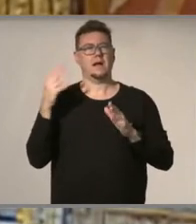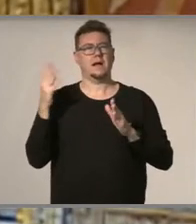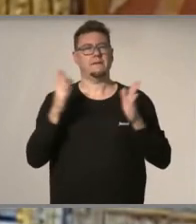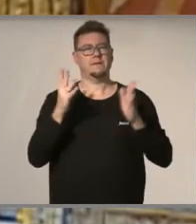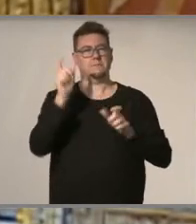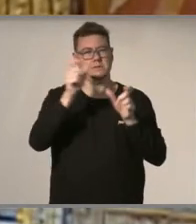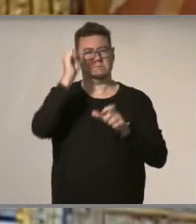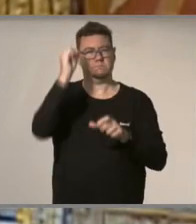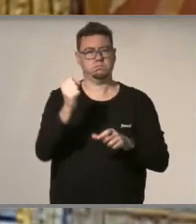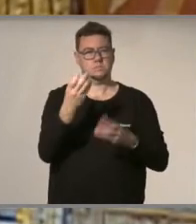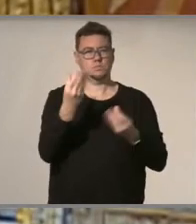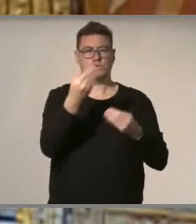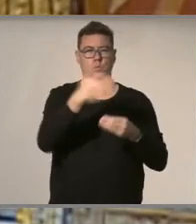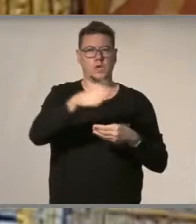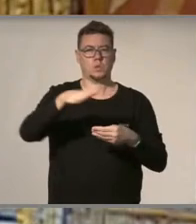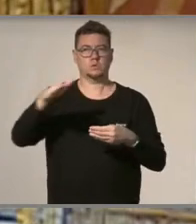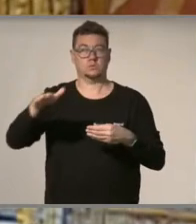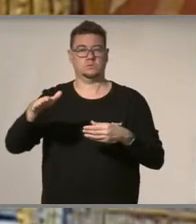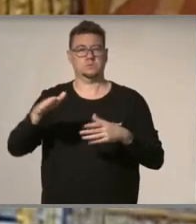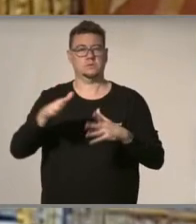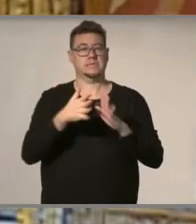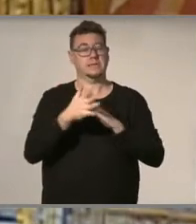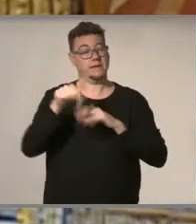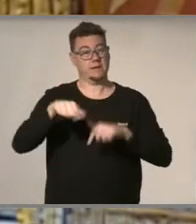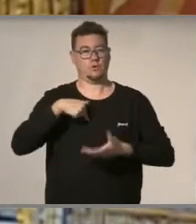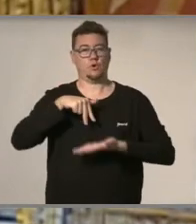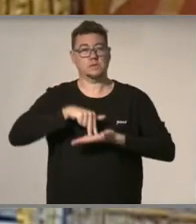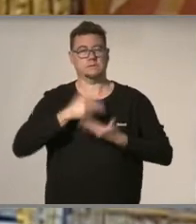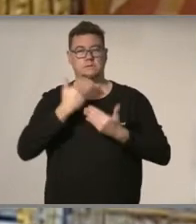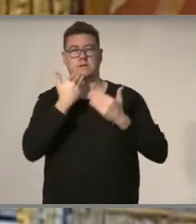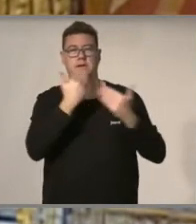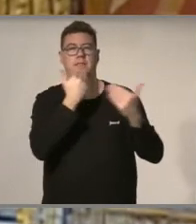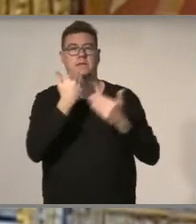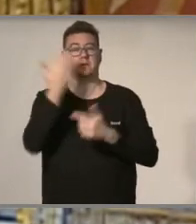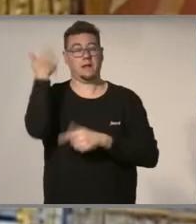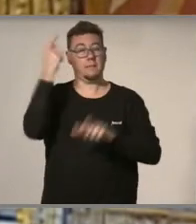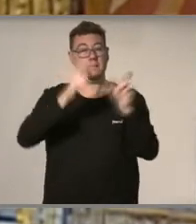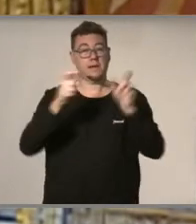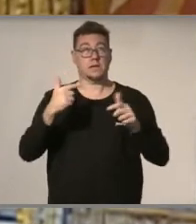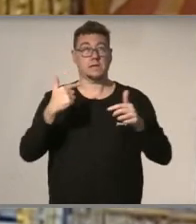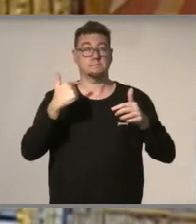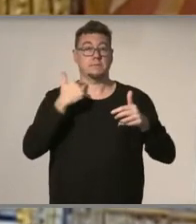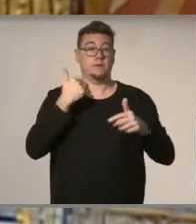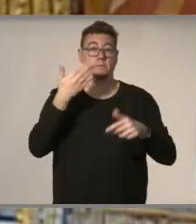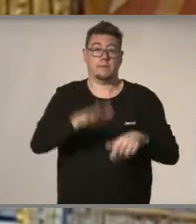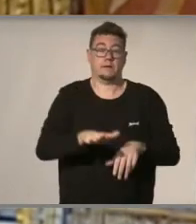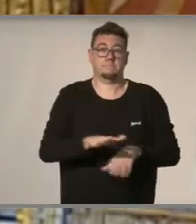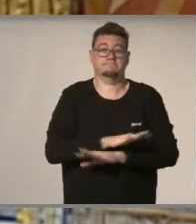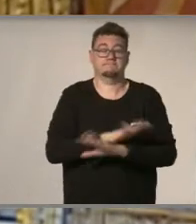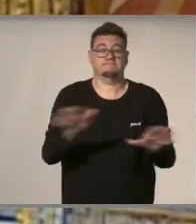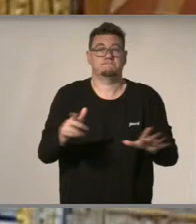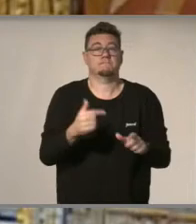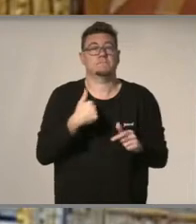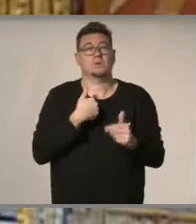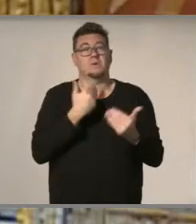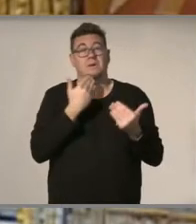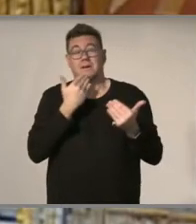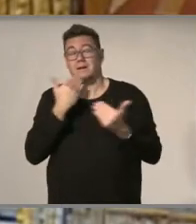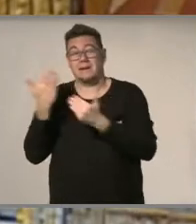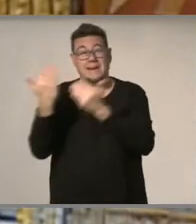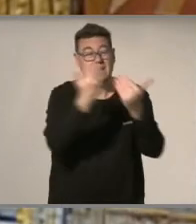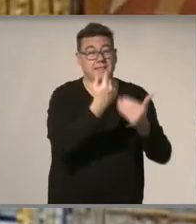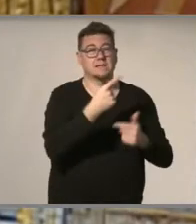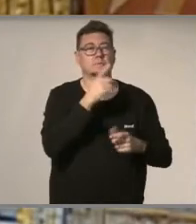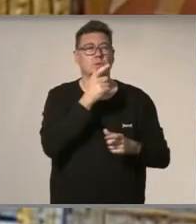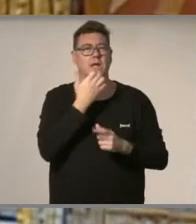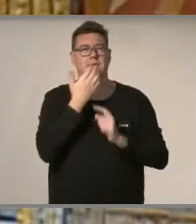había muchos muertos, es la manera de dar las gracias a las personas que perdieron la vida, que fueron asesinadas, darles las gracias por su